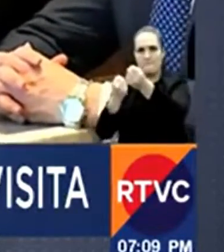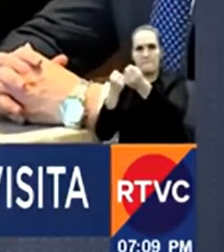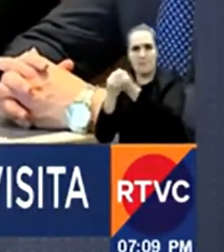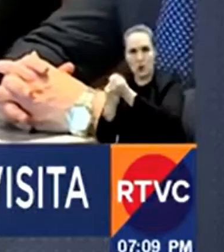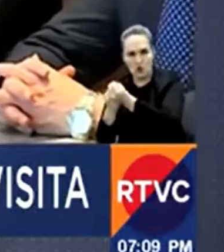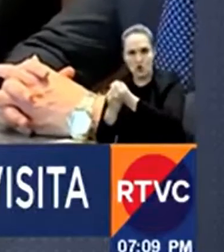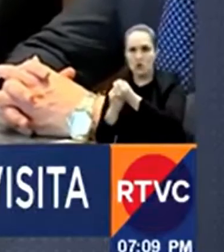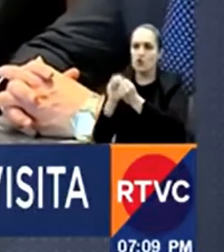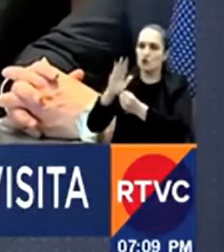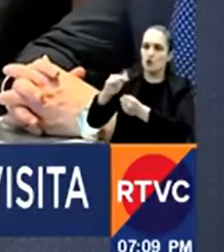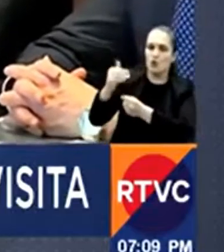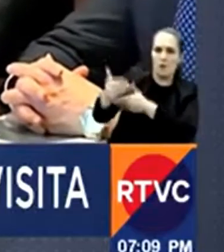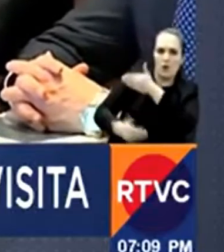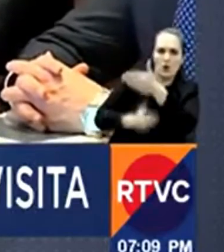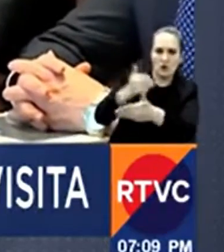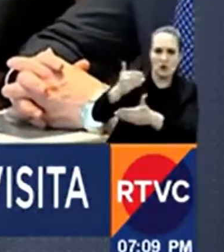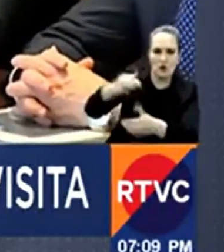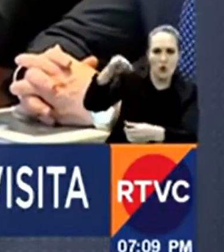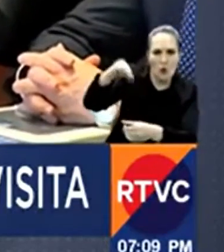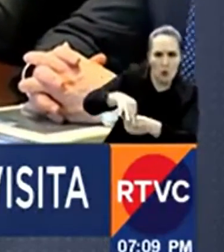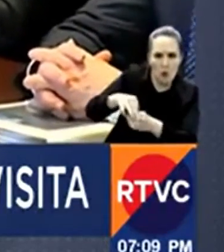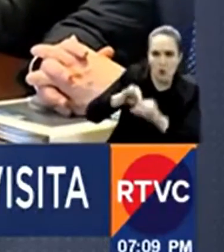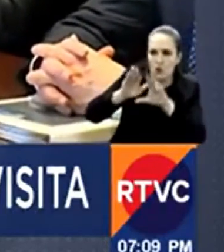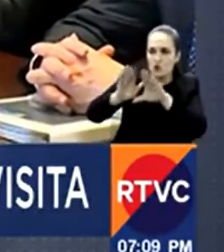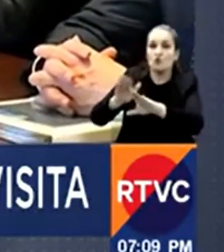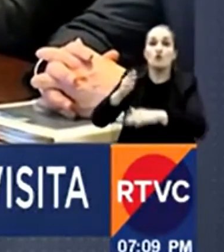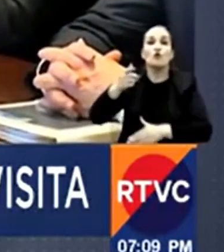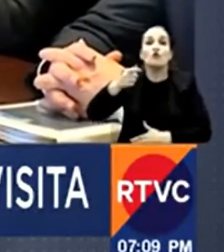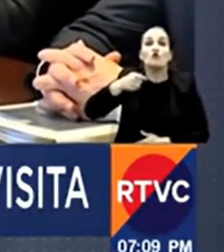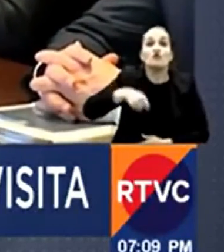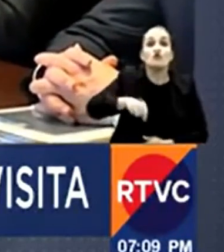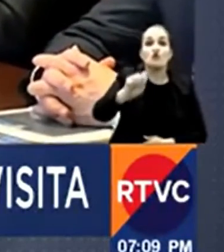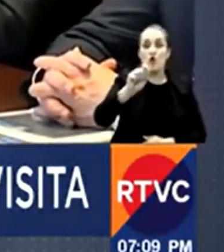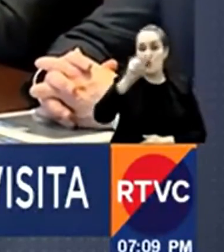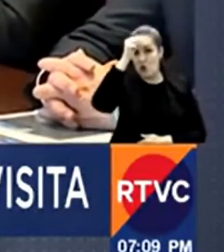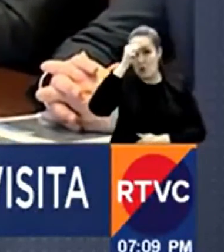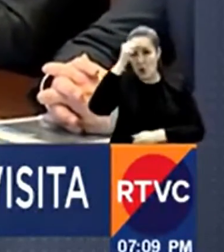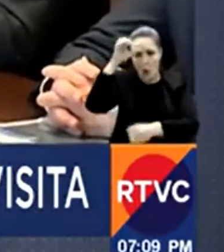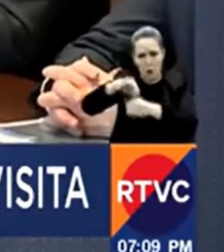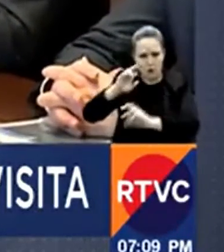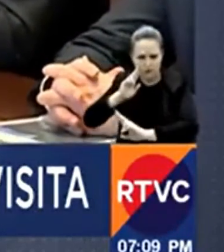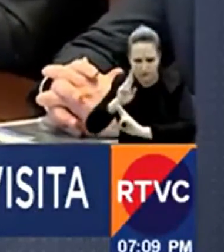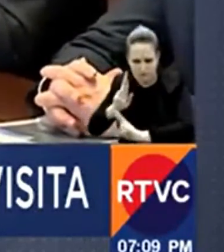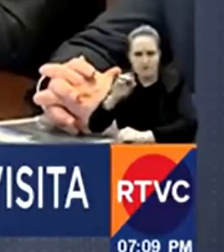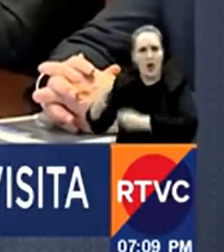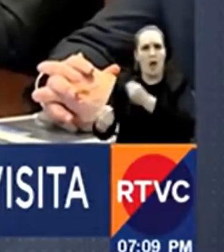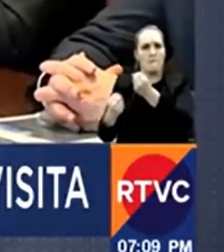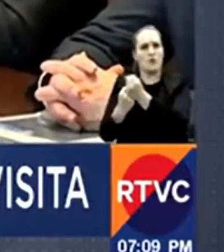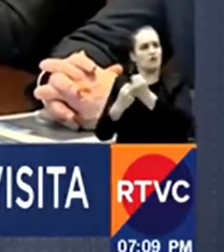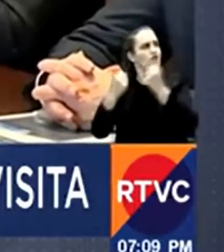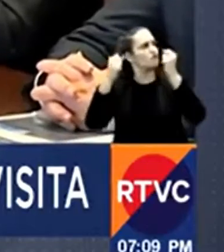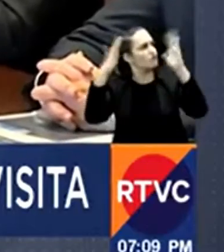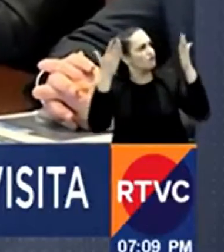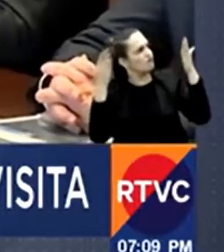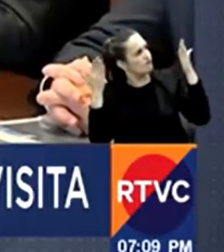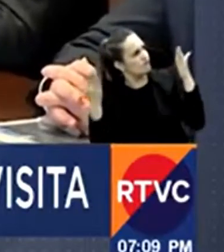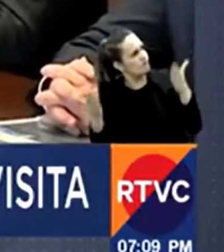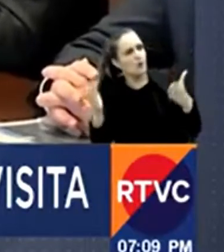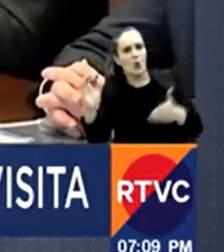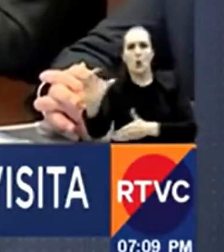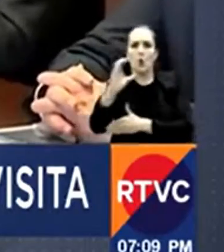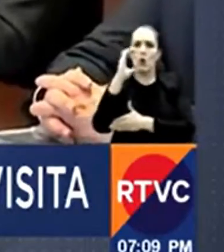su proceso electoral el próximo domingo y de exaltar lo que ha sido